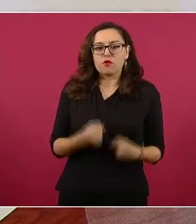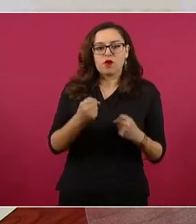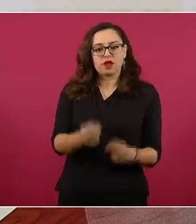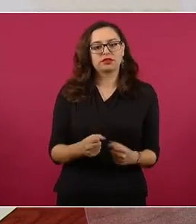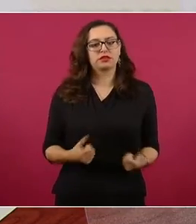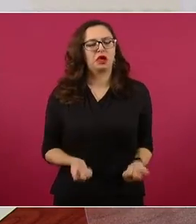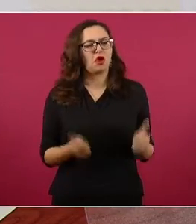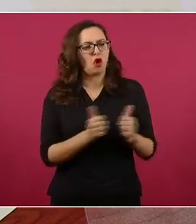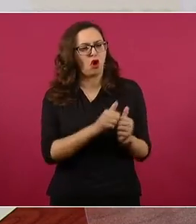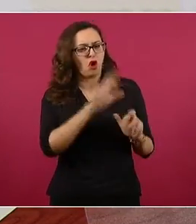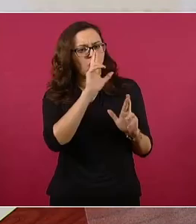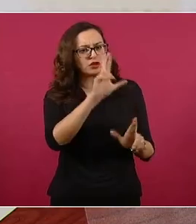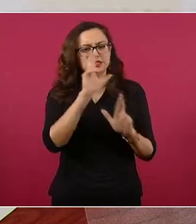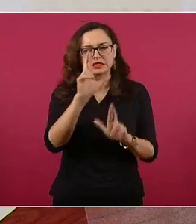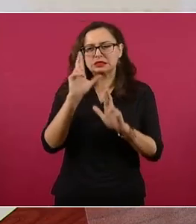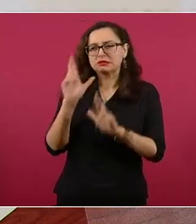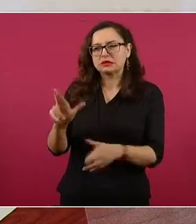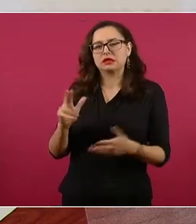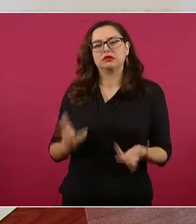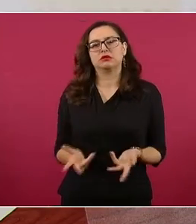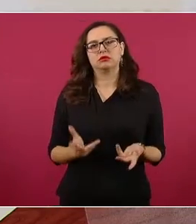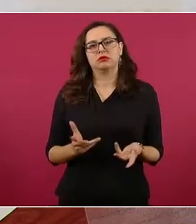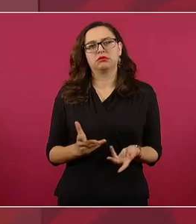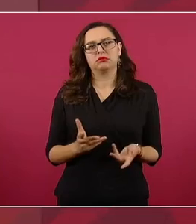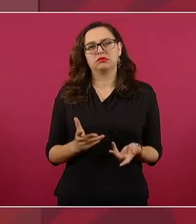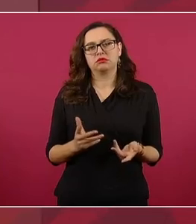y no apostar a lo bélico,